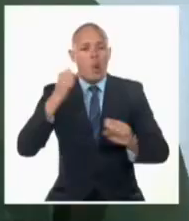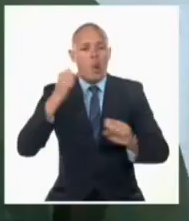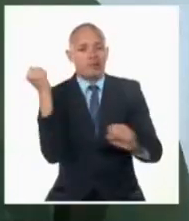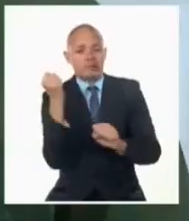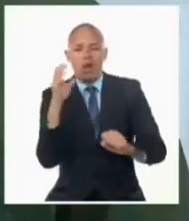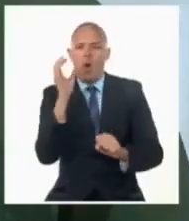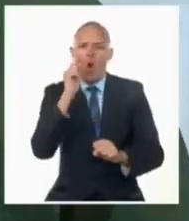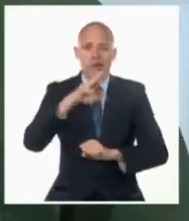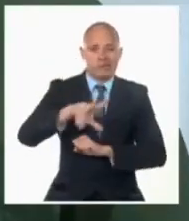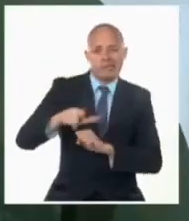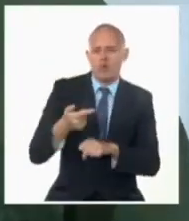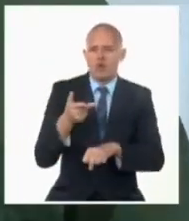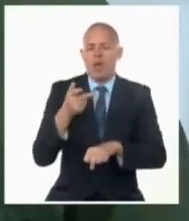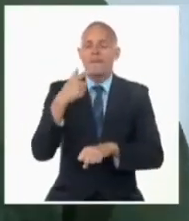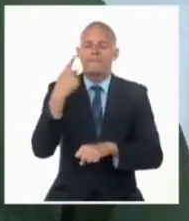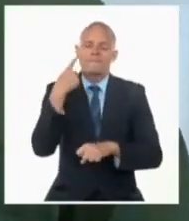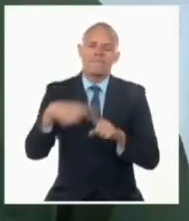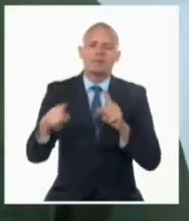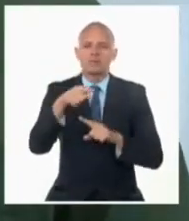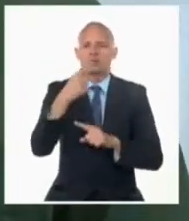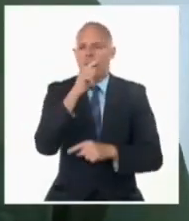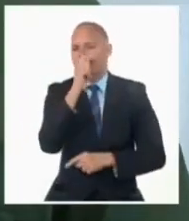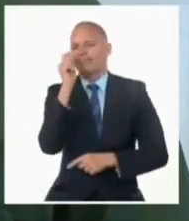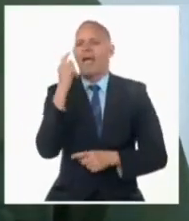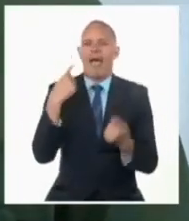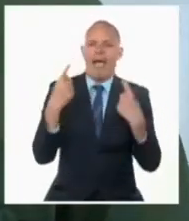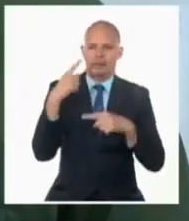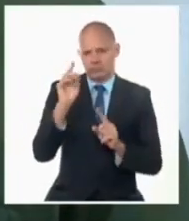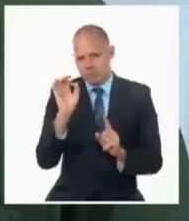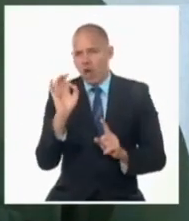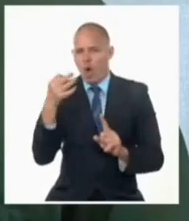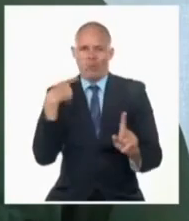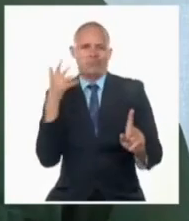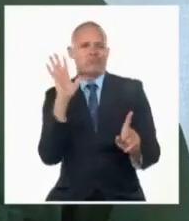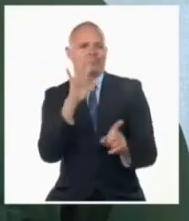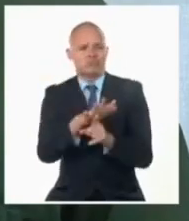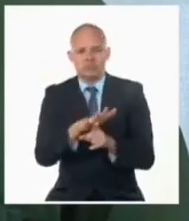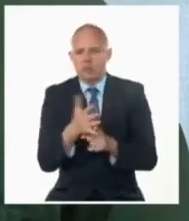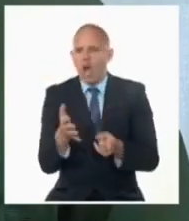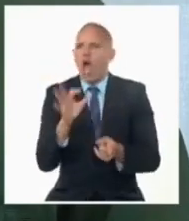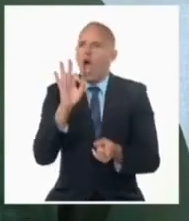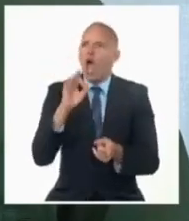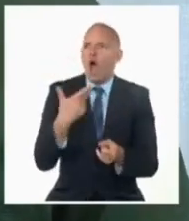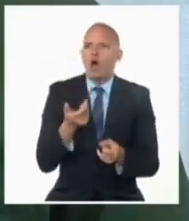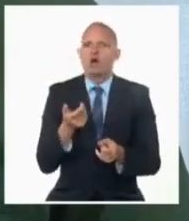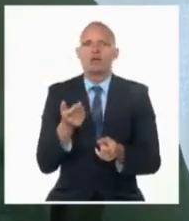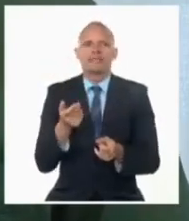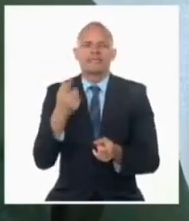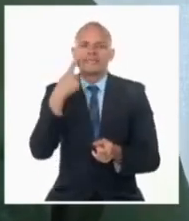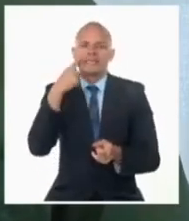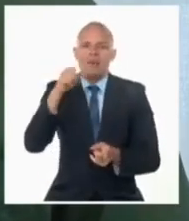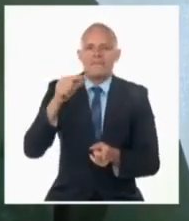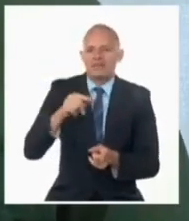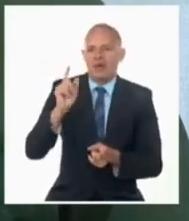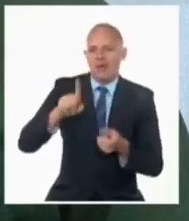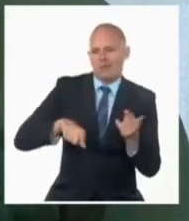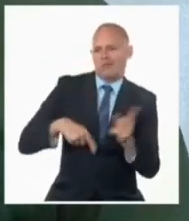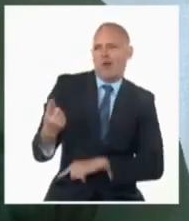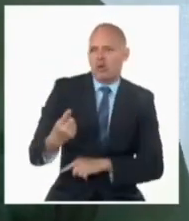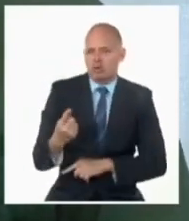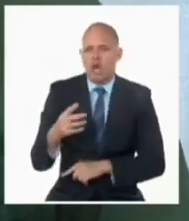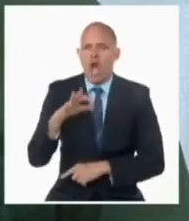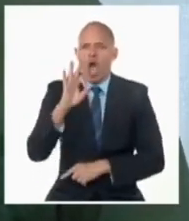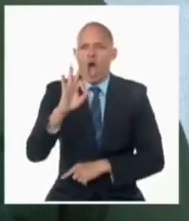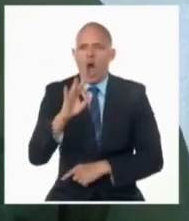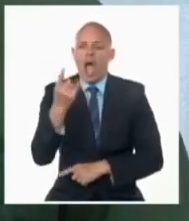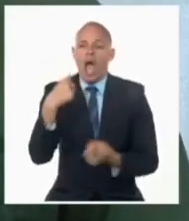severas. Y está en el caso del delito de atentado, también el delito de actos contra testigos y peritos, también el delito de